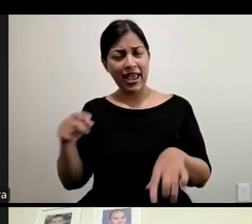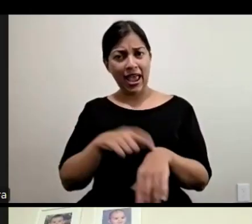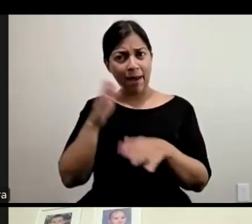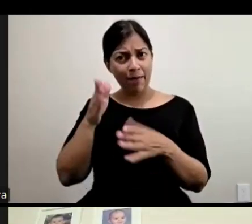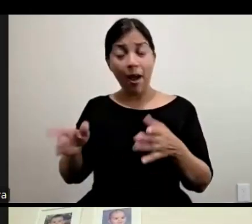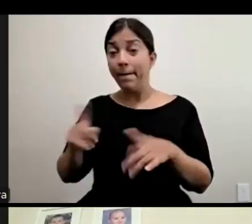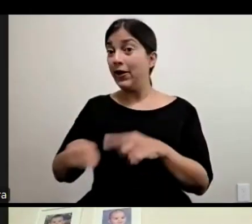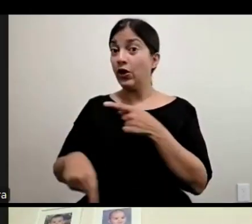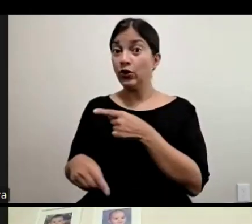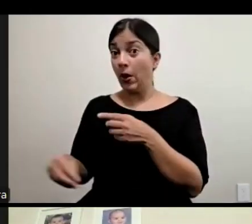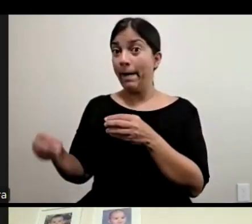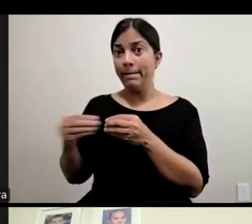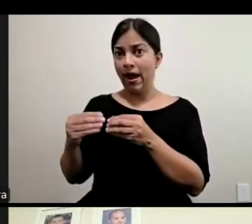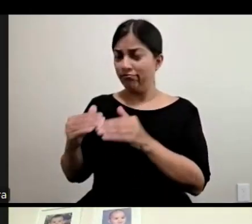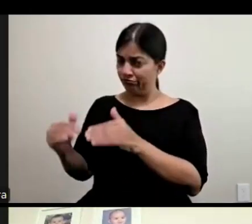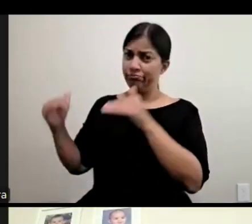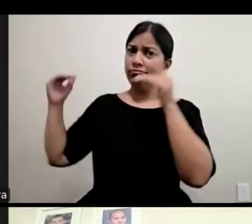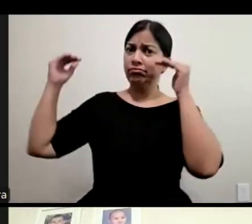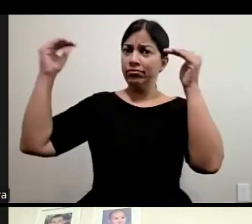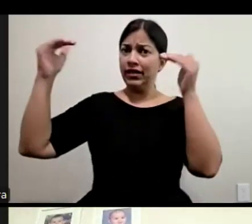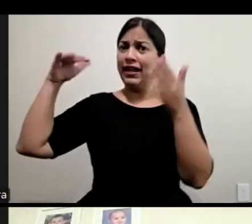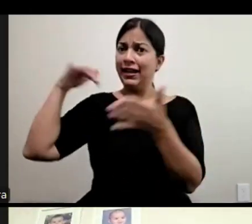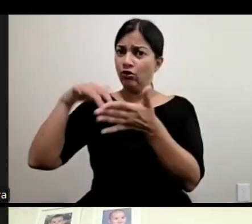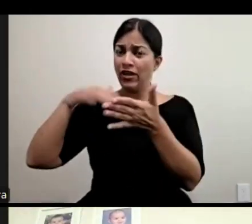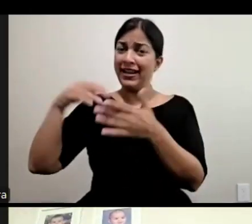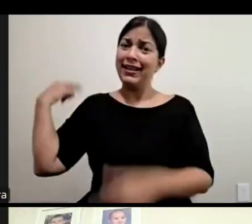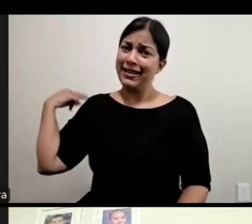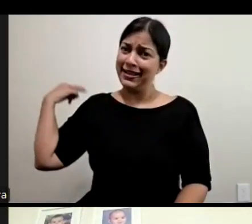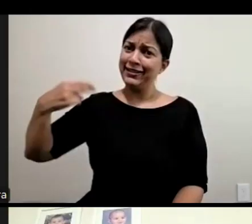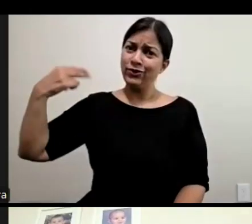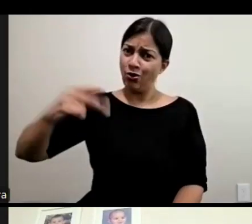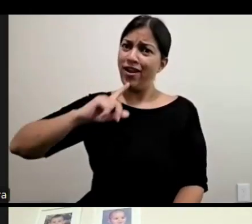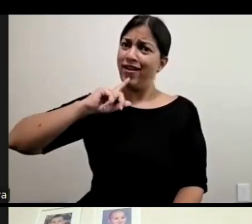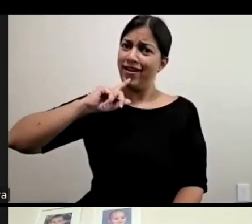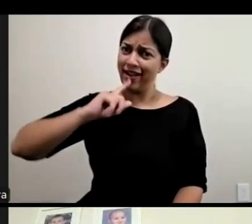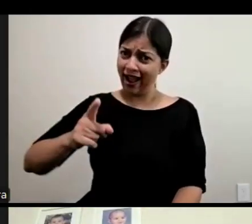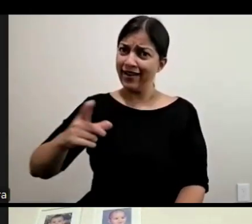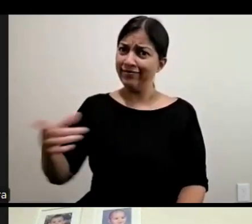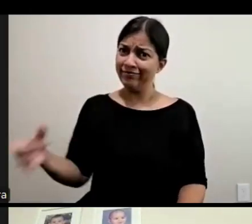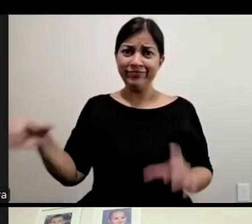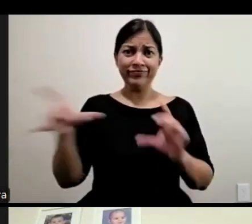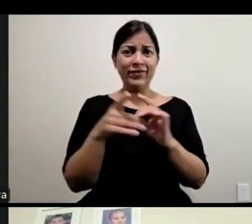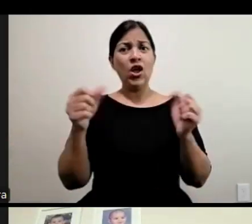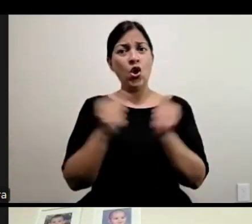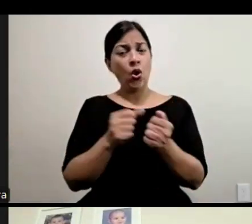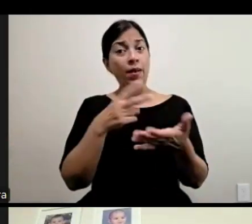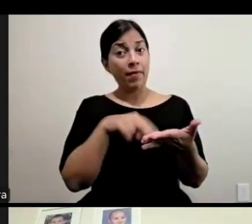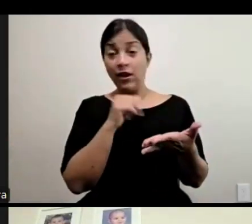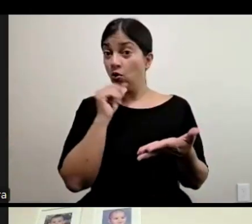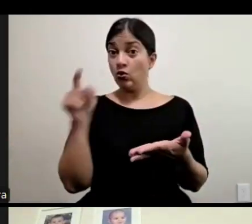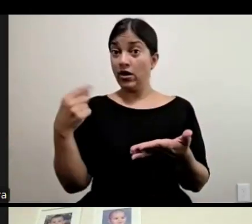más allá, ¿no, Jorge? Esto es estudiar historia realmente que tenga que ver con el baile, no solamente